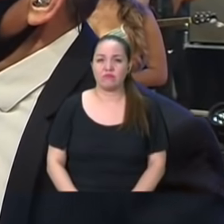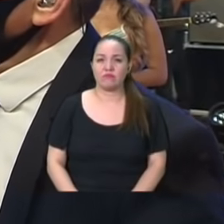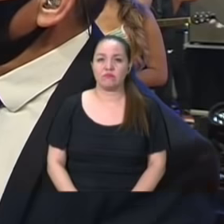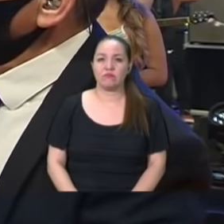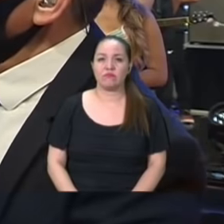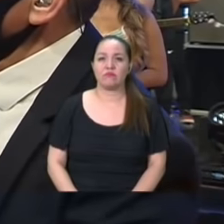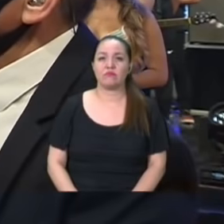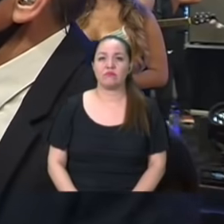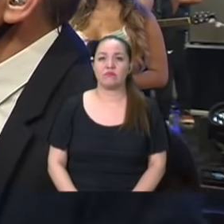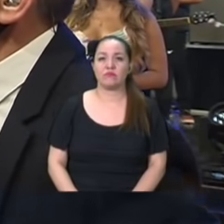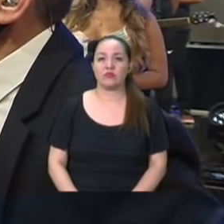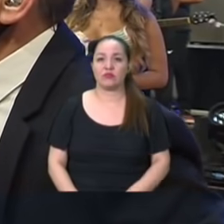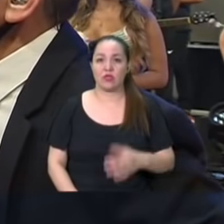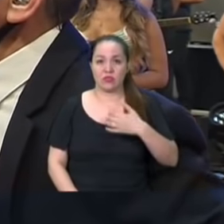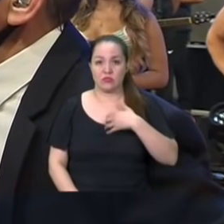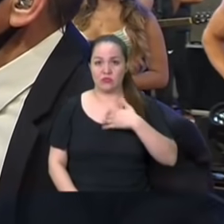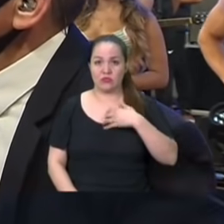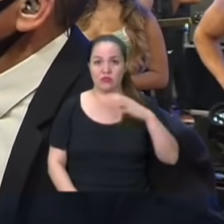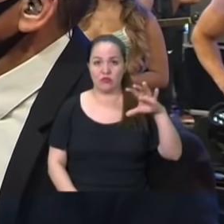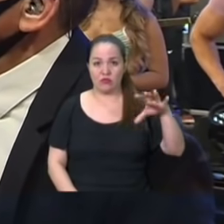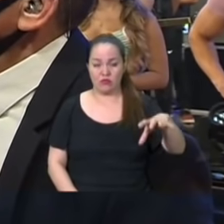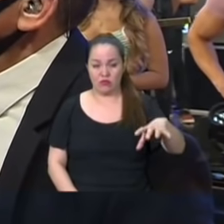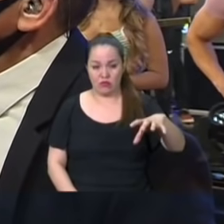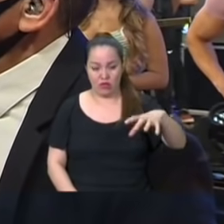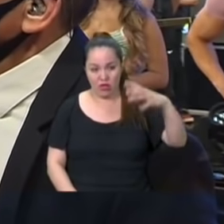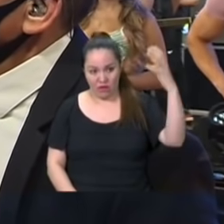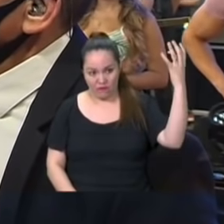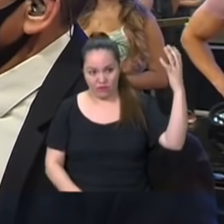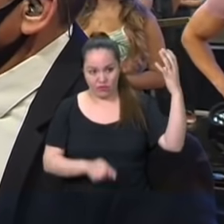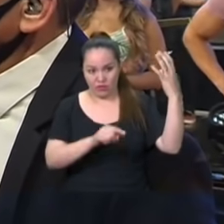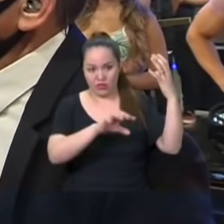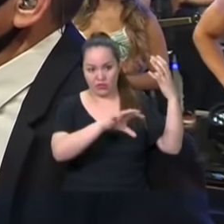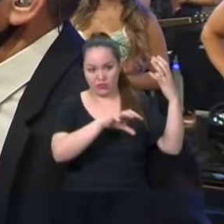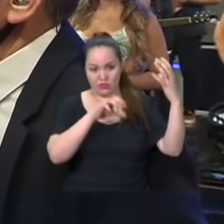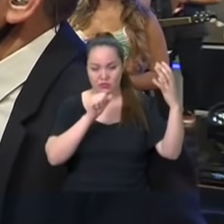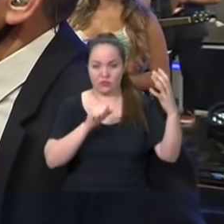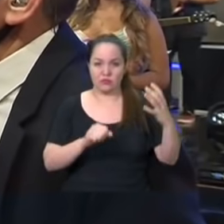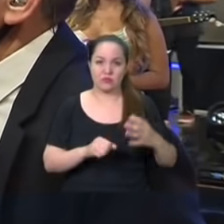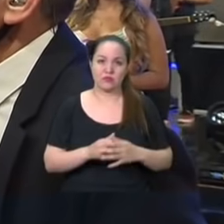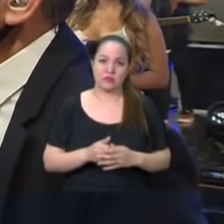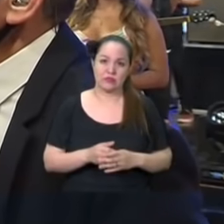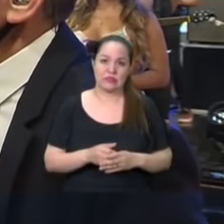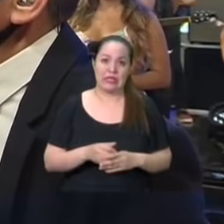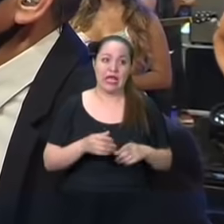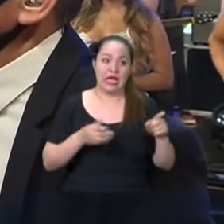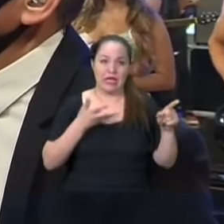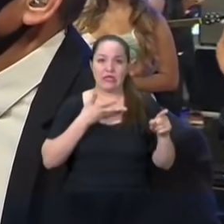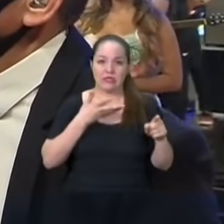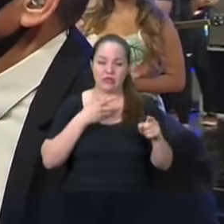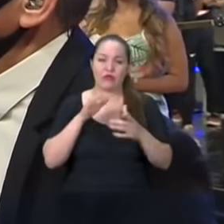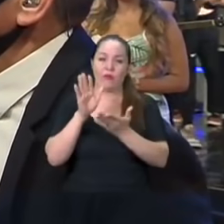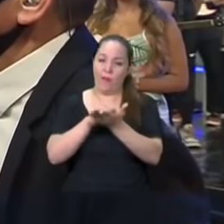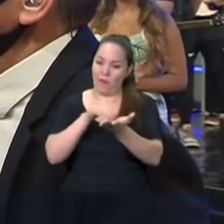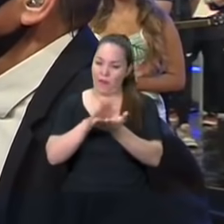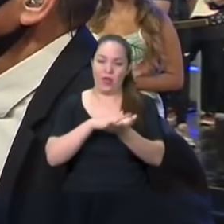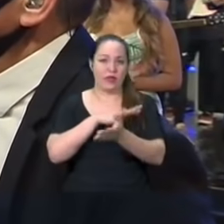O sea, lo levanto y ahí está. Está sí. Hueco. De hecho, si la van a llevar, nomás déjenme la visa, porque ahí la tengo con todos los papeles.